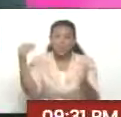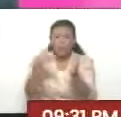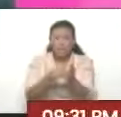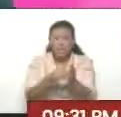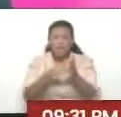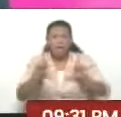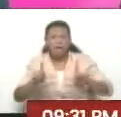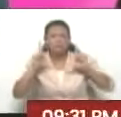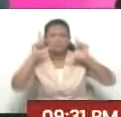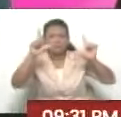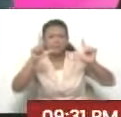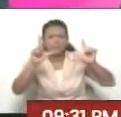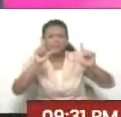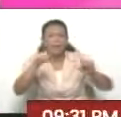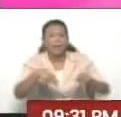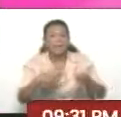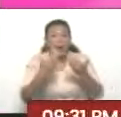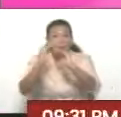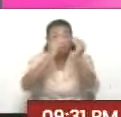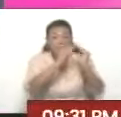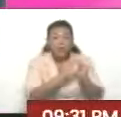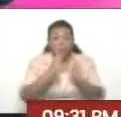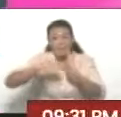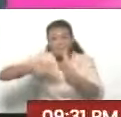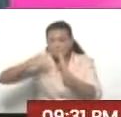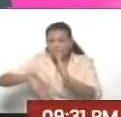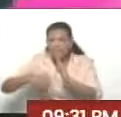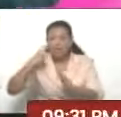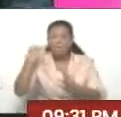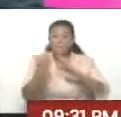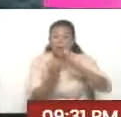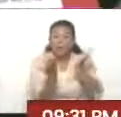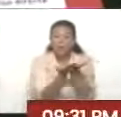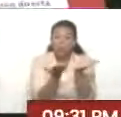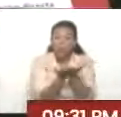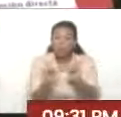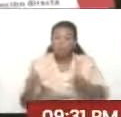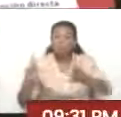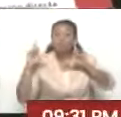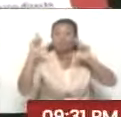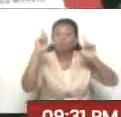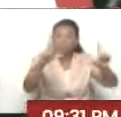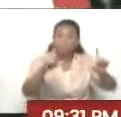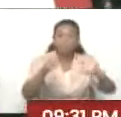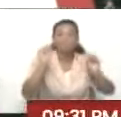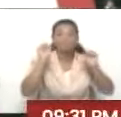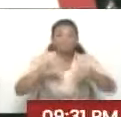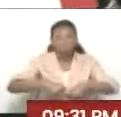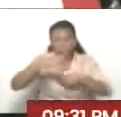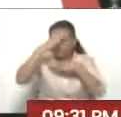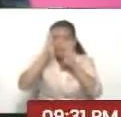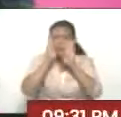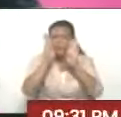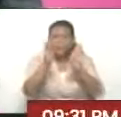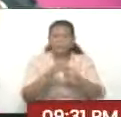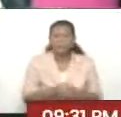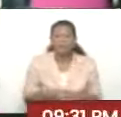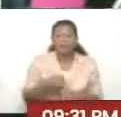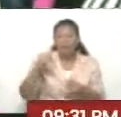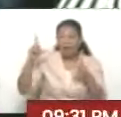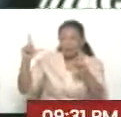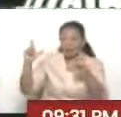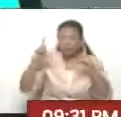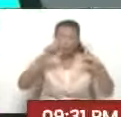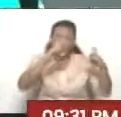2.500.000 oficial para los bricomiles, para la institución. ¿Ah? Vamos a tomarnos una foto